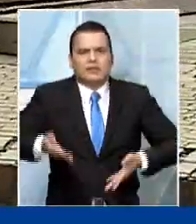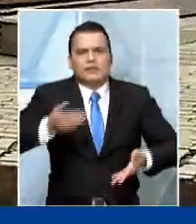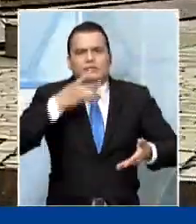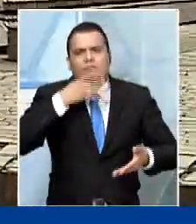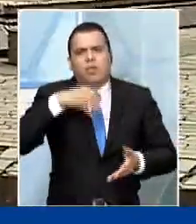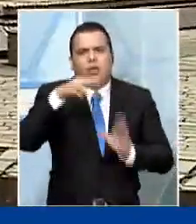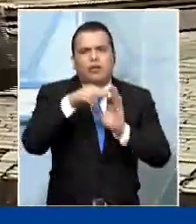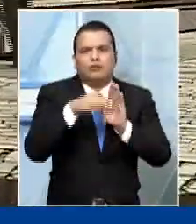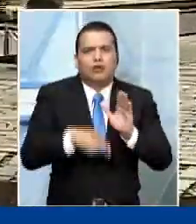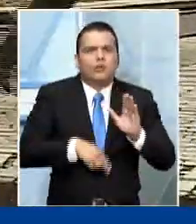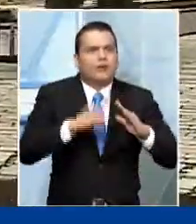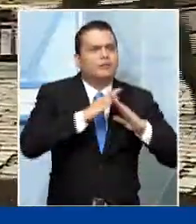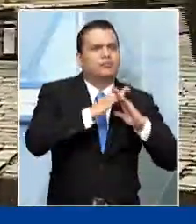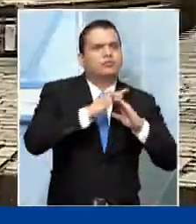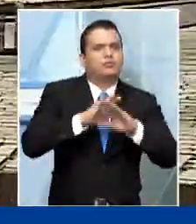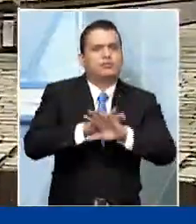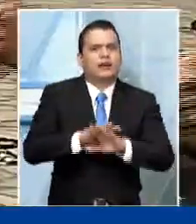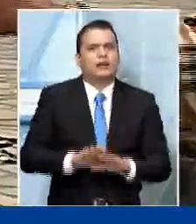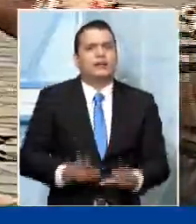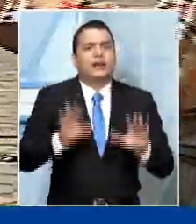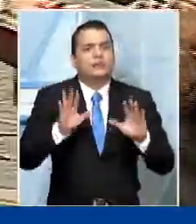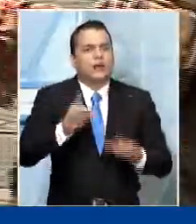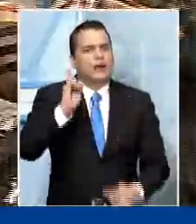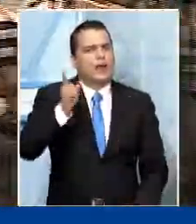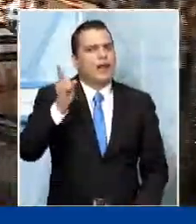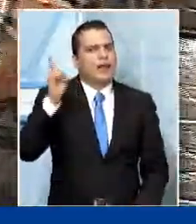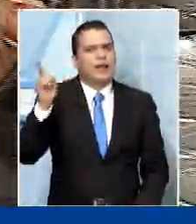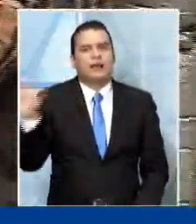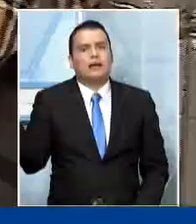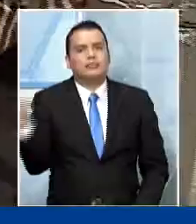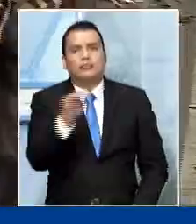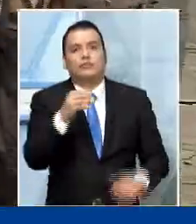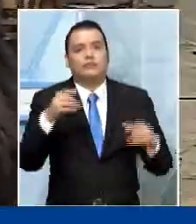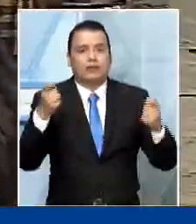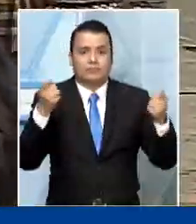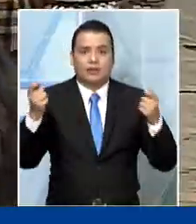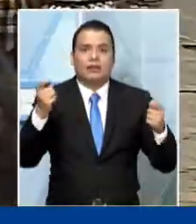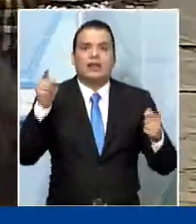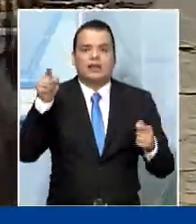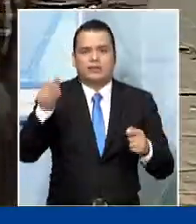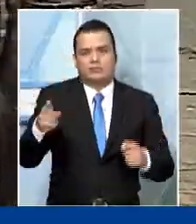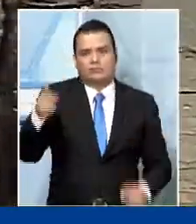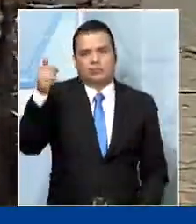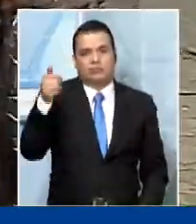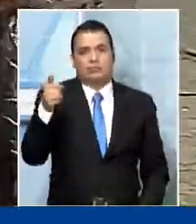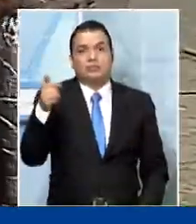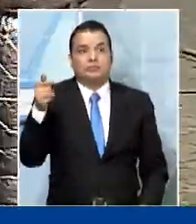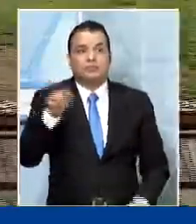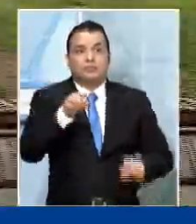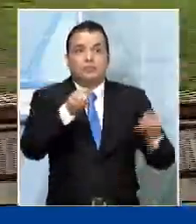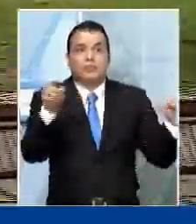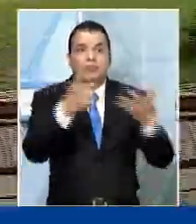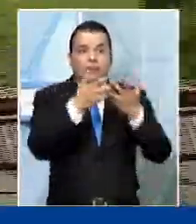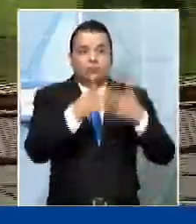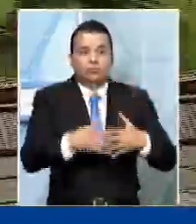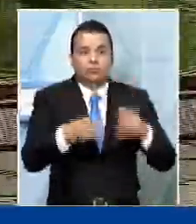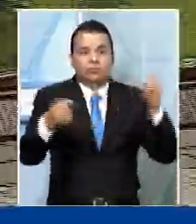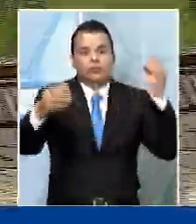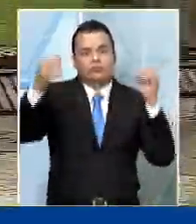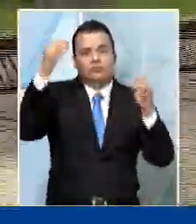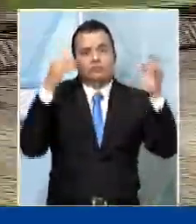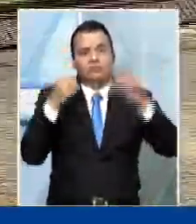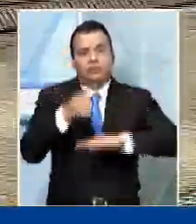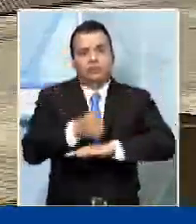que a lo largo de la pandemia han infringido las medidas de control. Entre ellos estarían varios empresarios del sector nocturno que ya